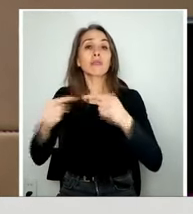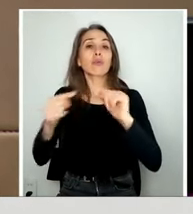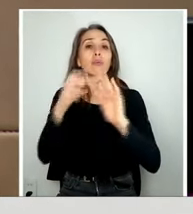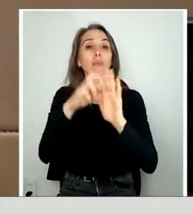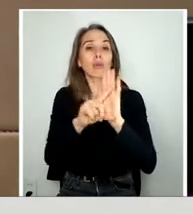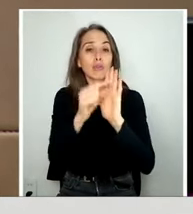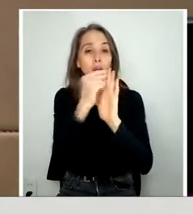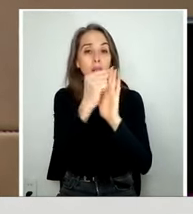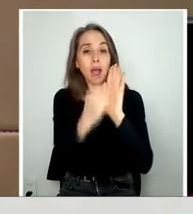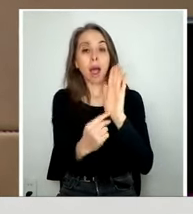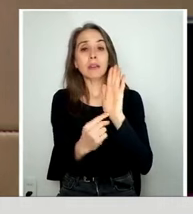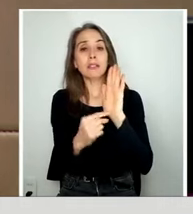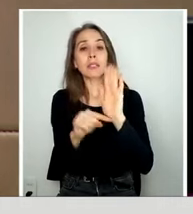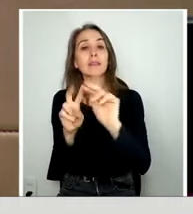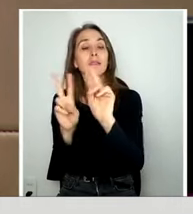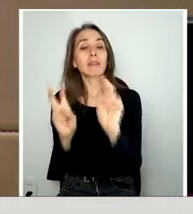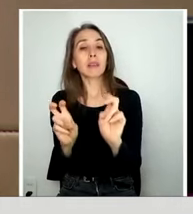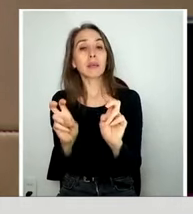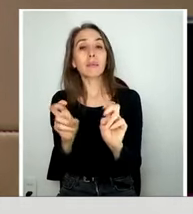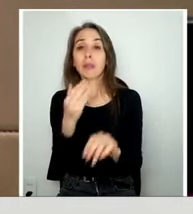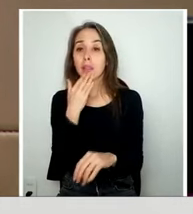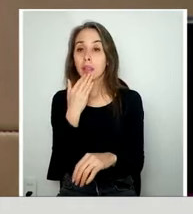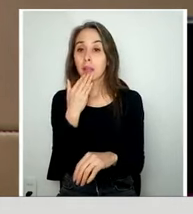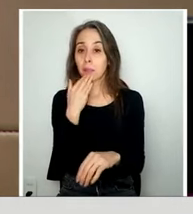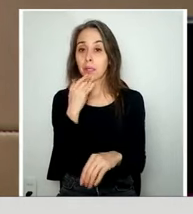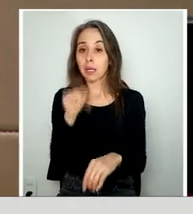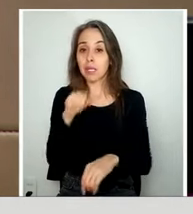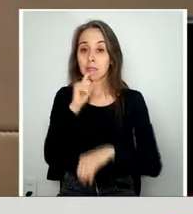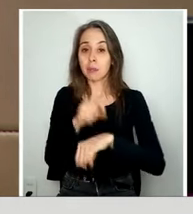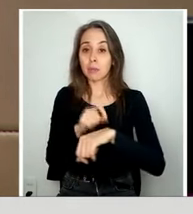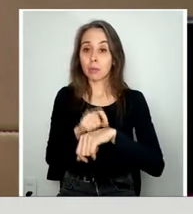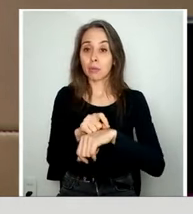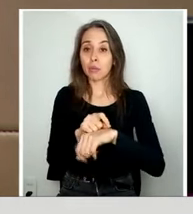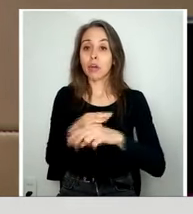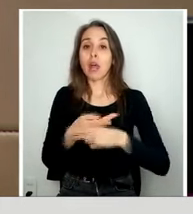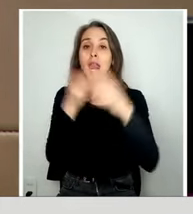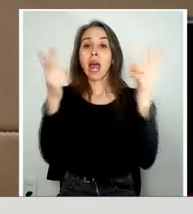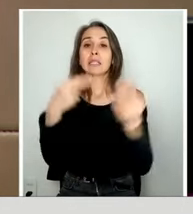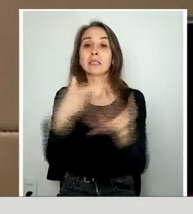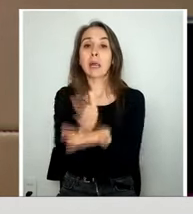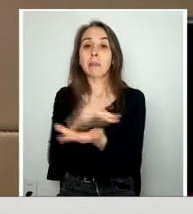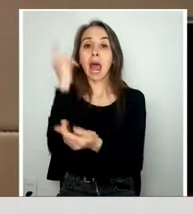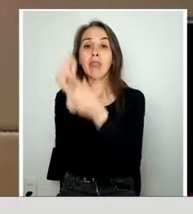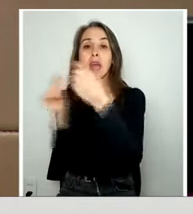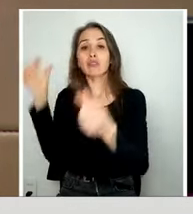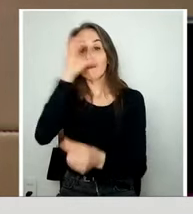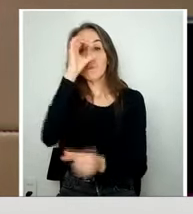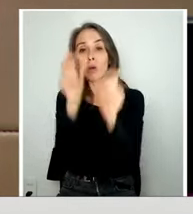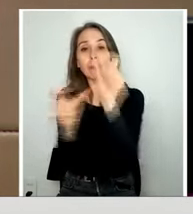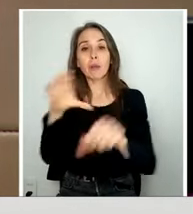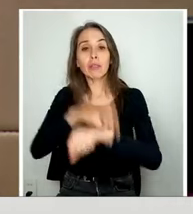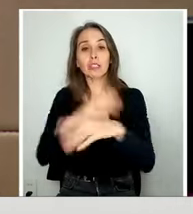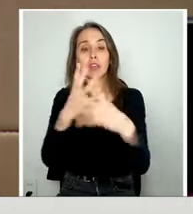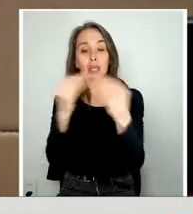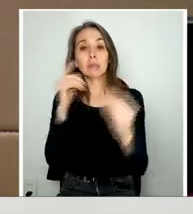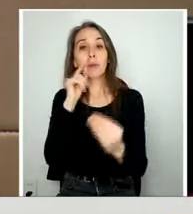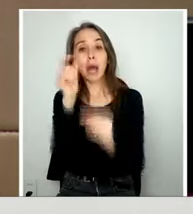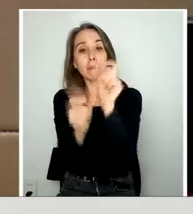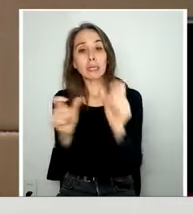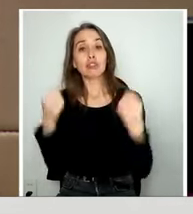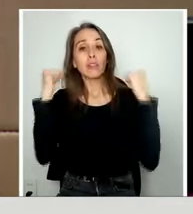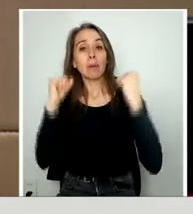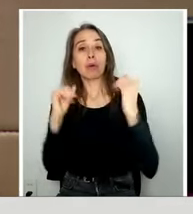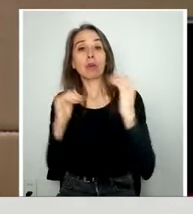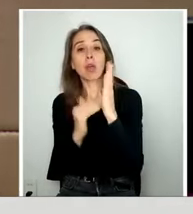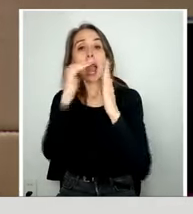cuando Incluso en estos minutos se está lanzando un plan Nacional de búsqueda y hay deportistas de alto rendimiento en nuestro país que hasta el día de hoy